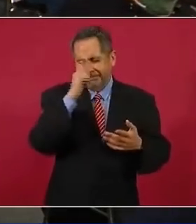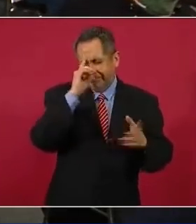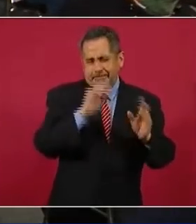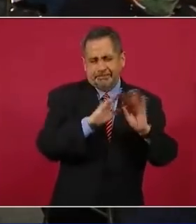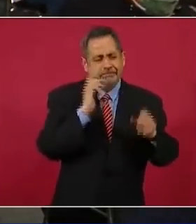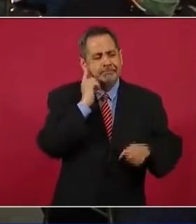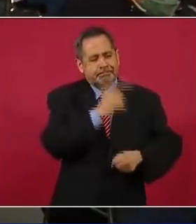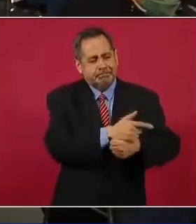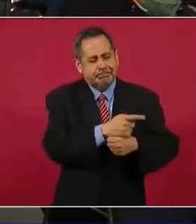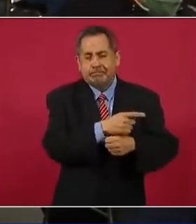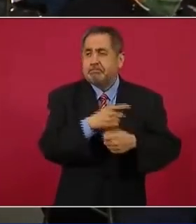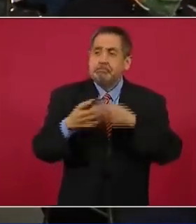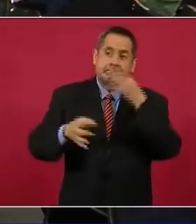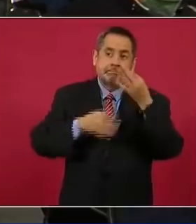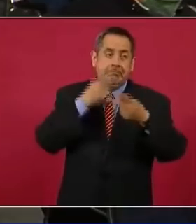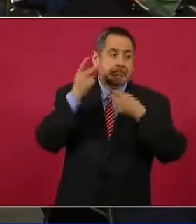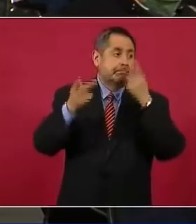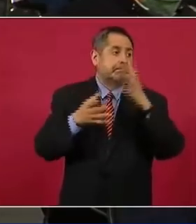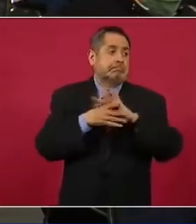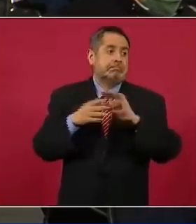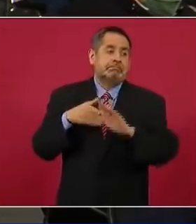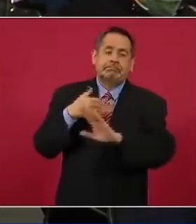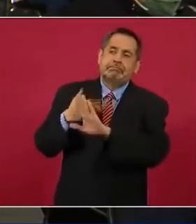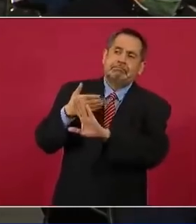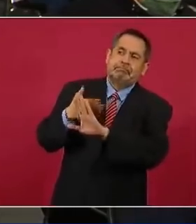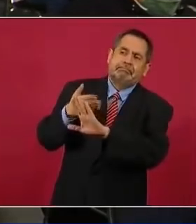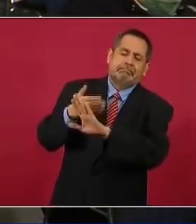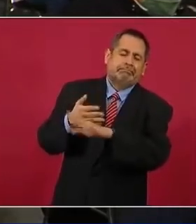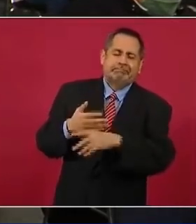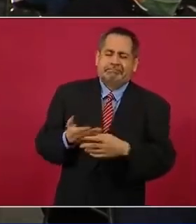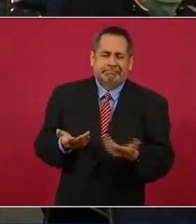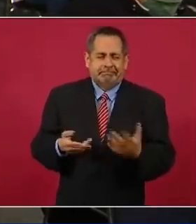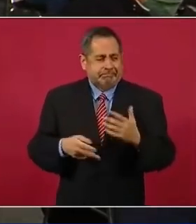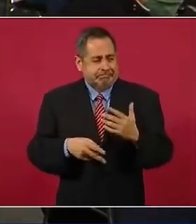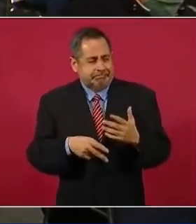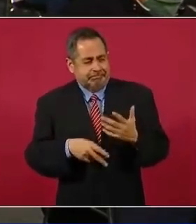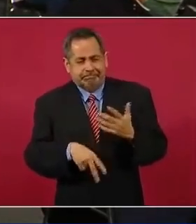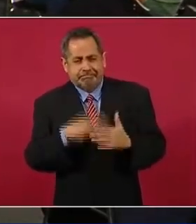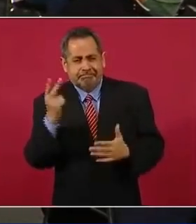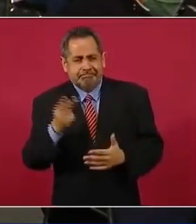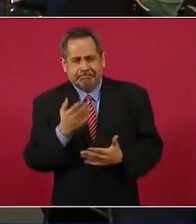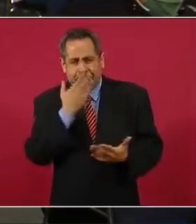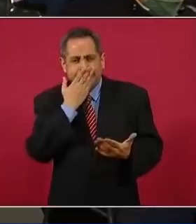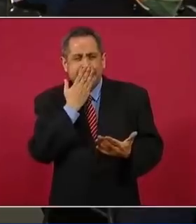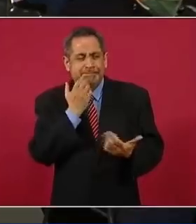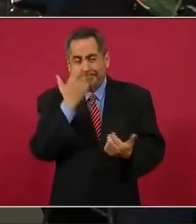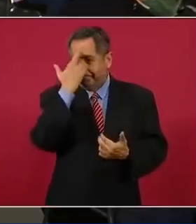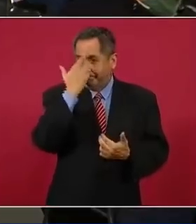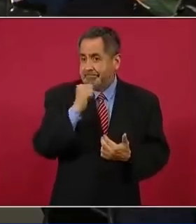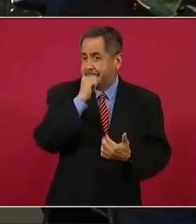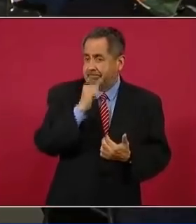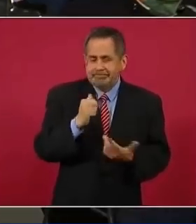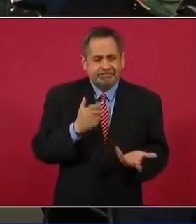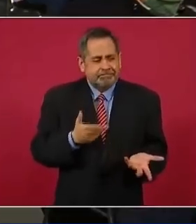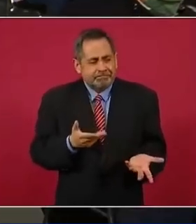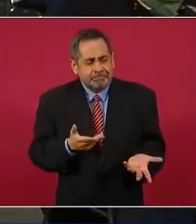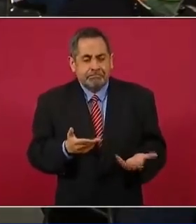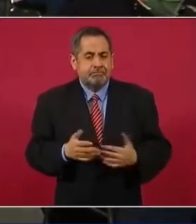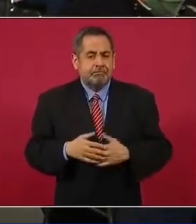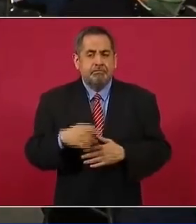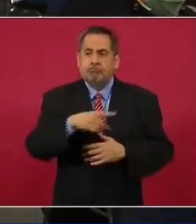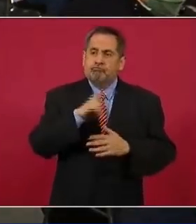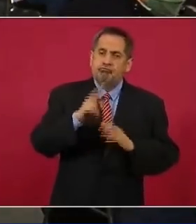clara andanada mediática en contra, ya se ha expresado aquí, con fines no